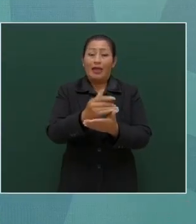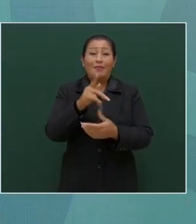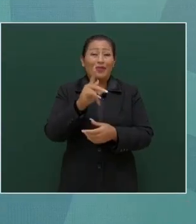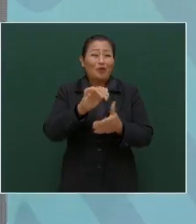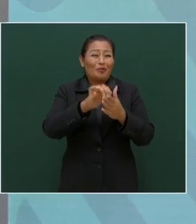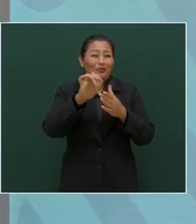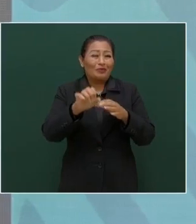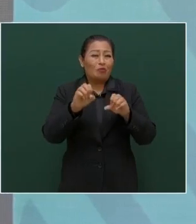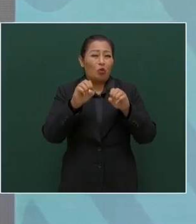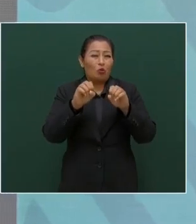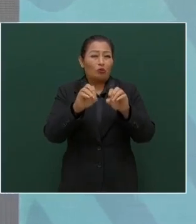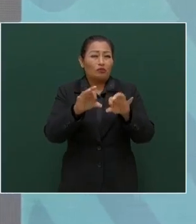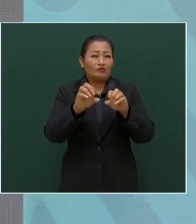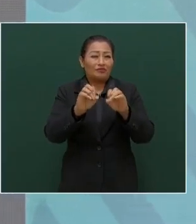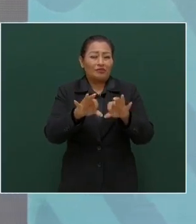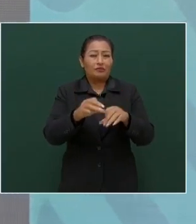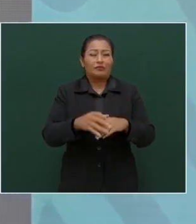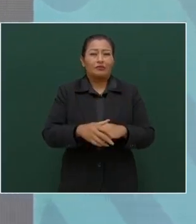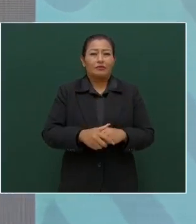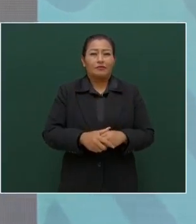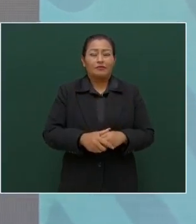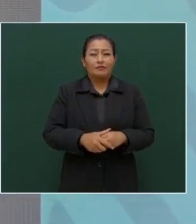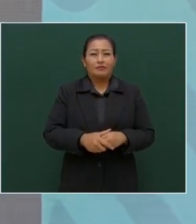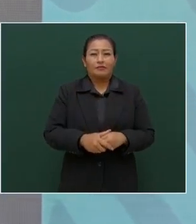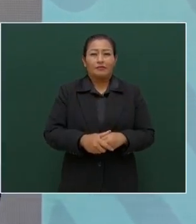oficina de